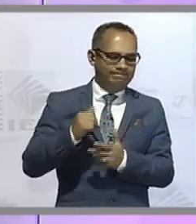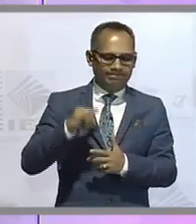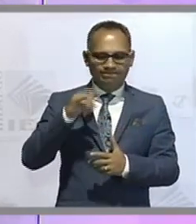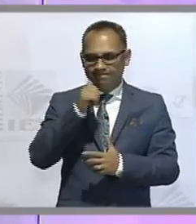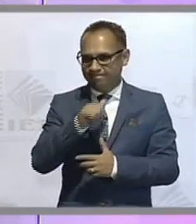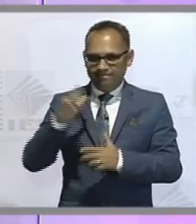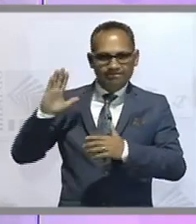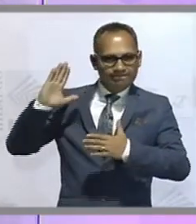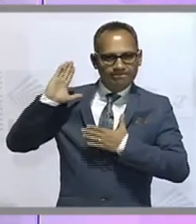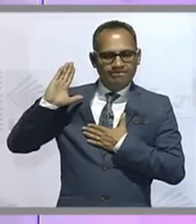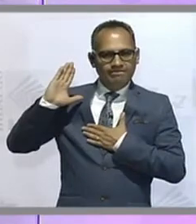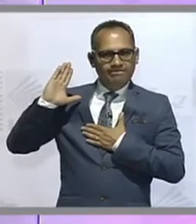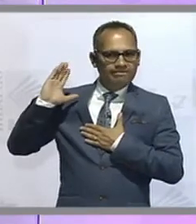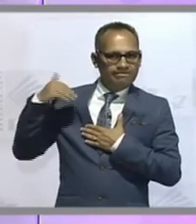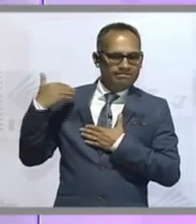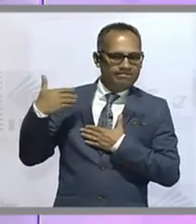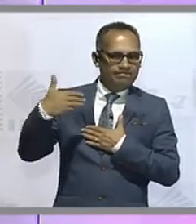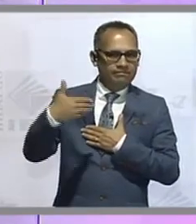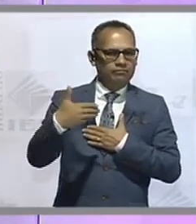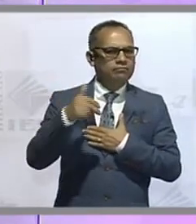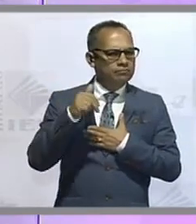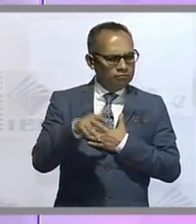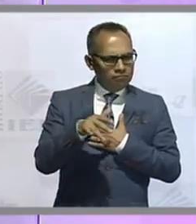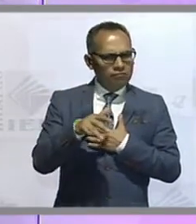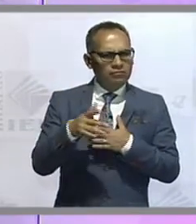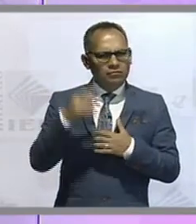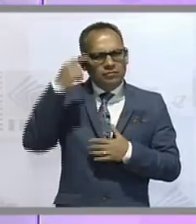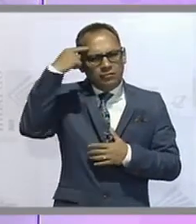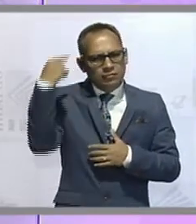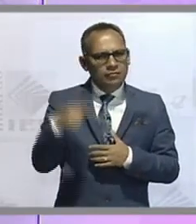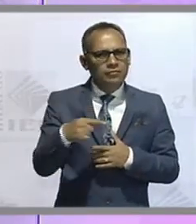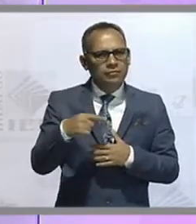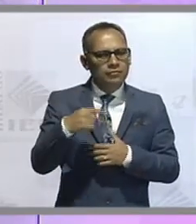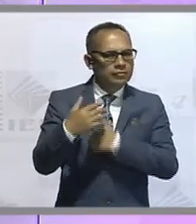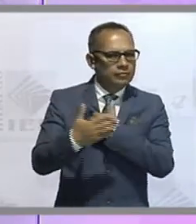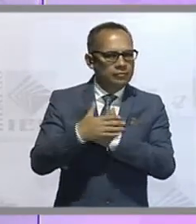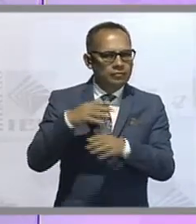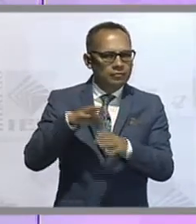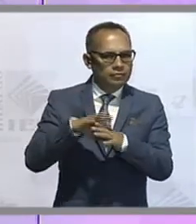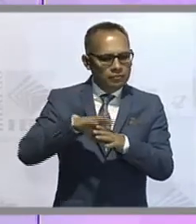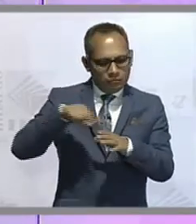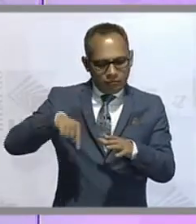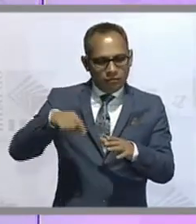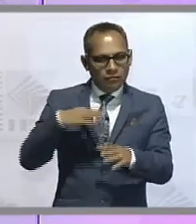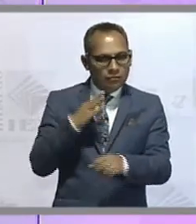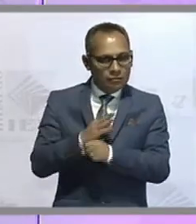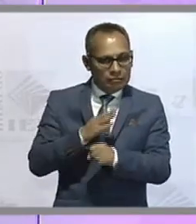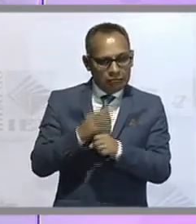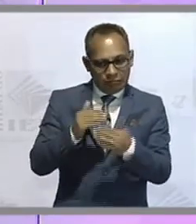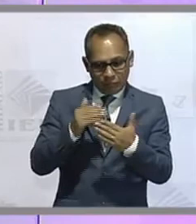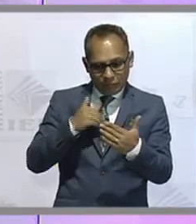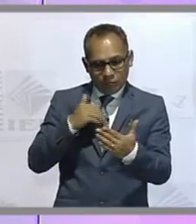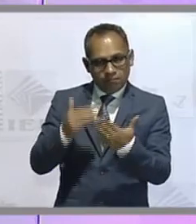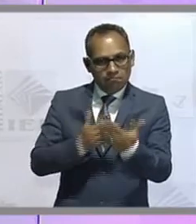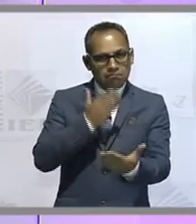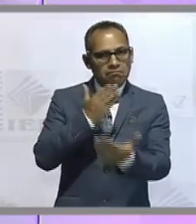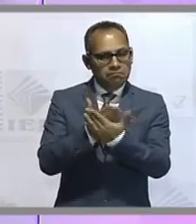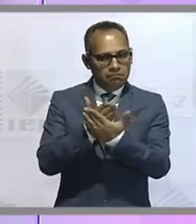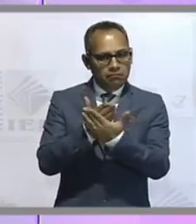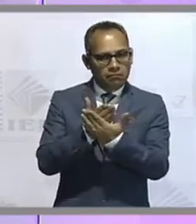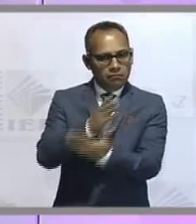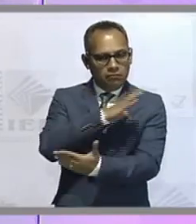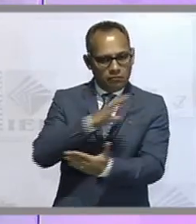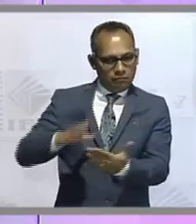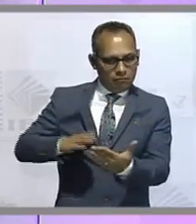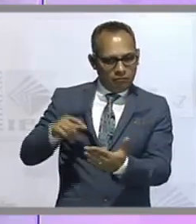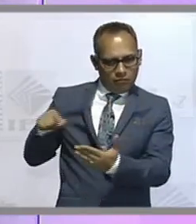arranque de campaña en que sea una campaña de propuestas y avaló lo que dijo el candidato del